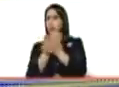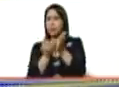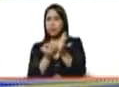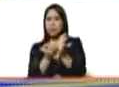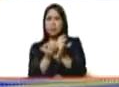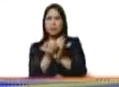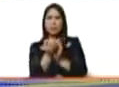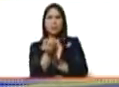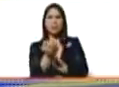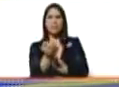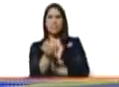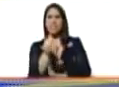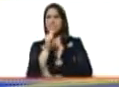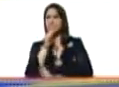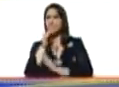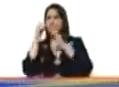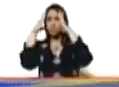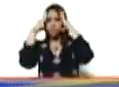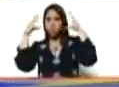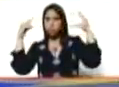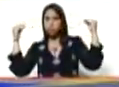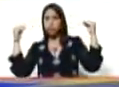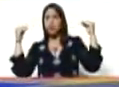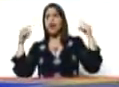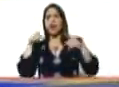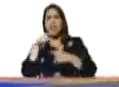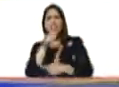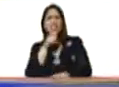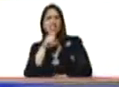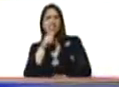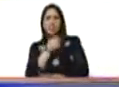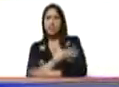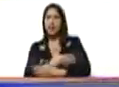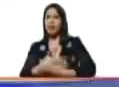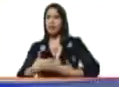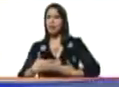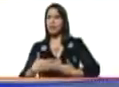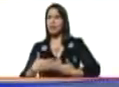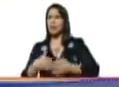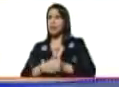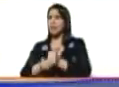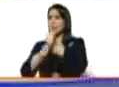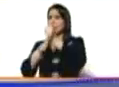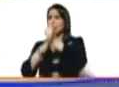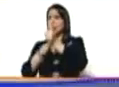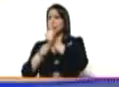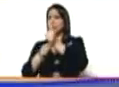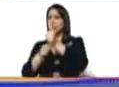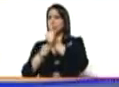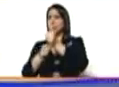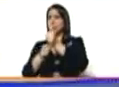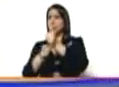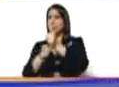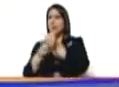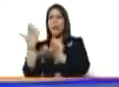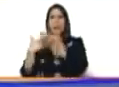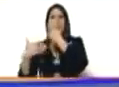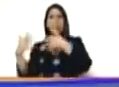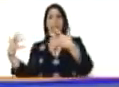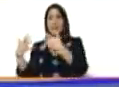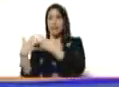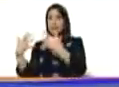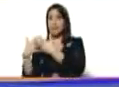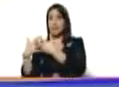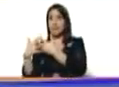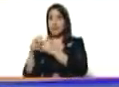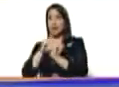dirección vietnamita a la sangre de miles de mártires de aquella guerra que le ganaron al imperialismo? Pero una vez que terminaron